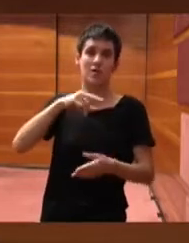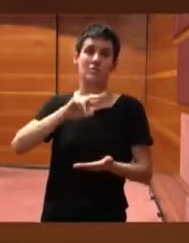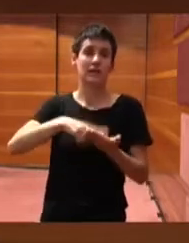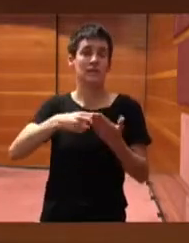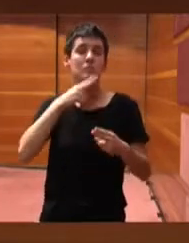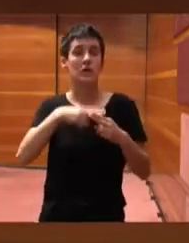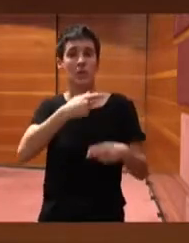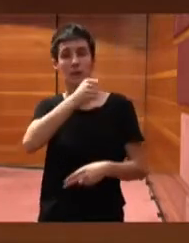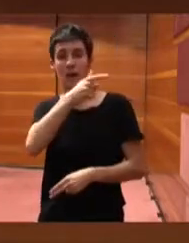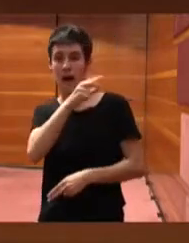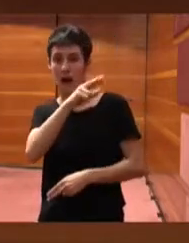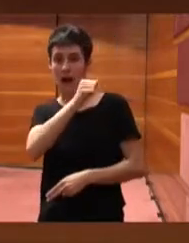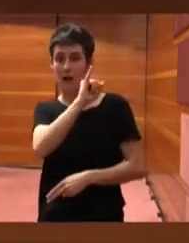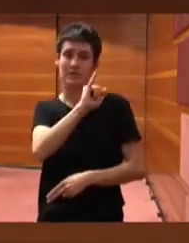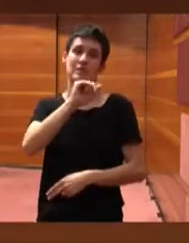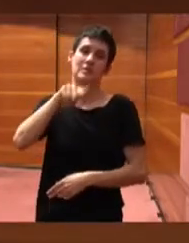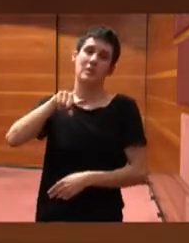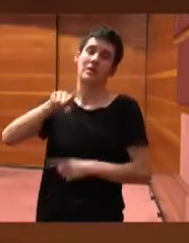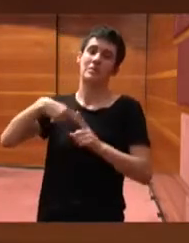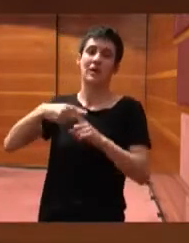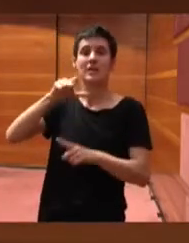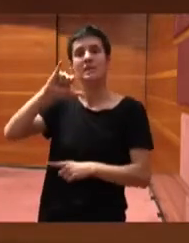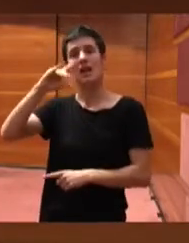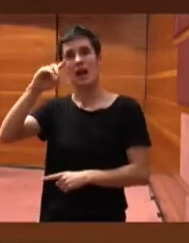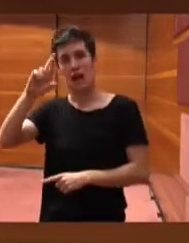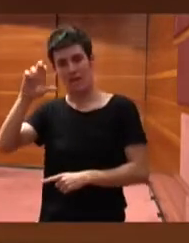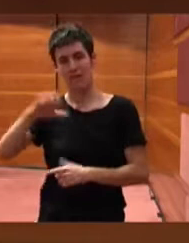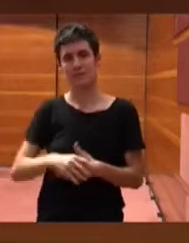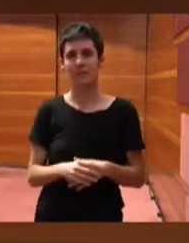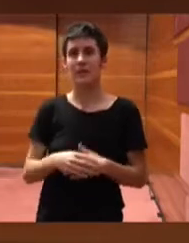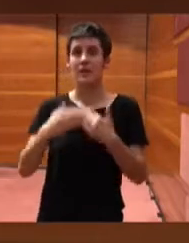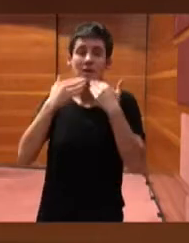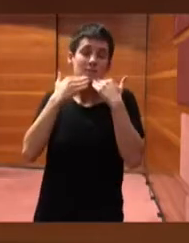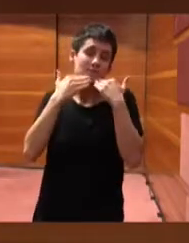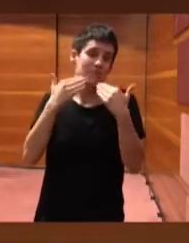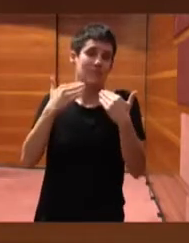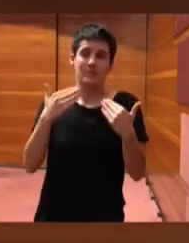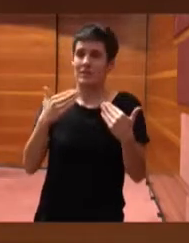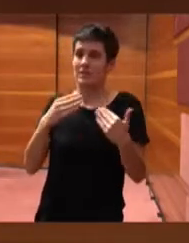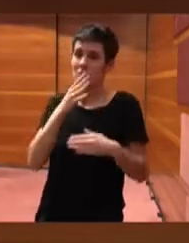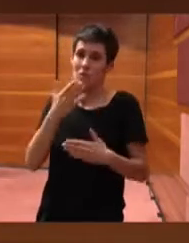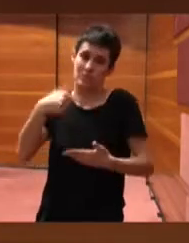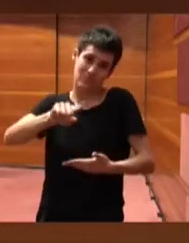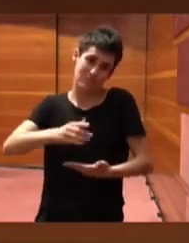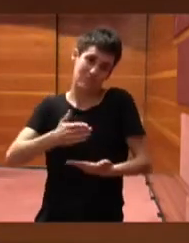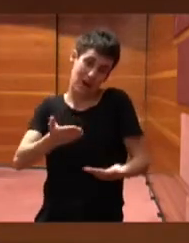Unzalu eta Eider Arreal daukagu. Mi esker, zuen